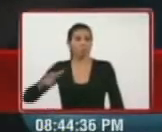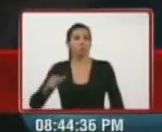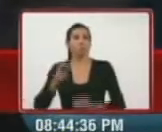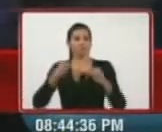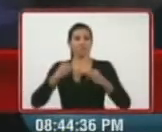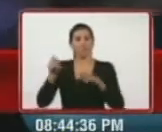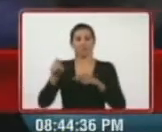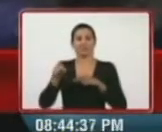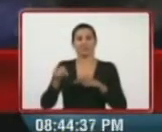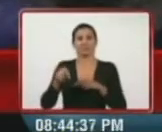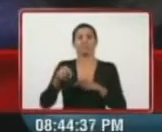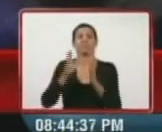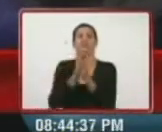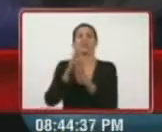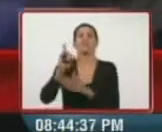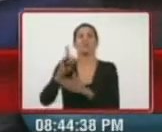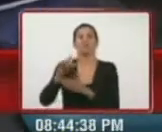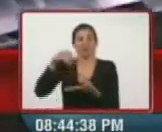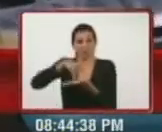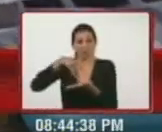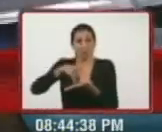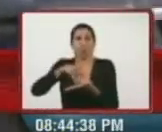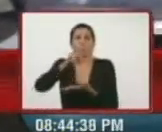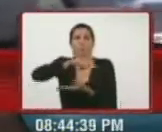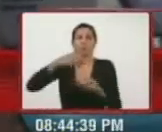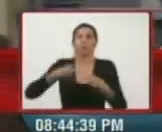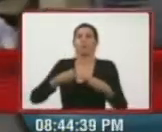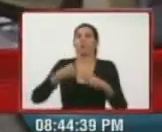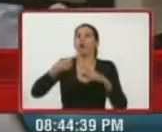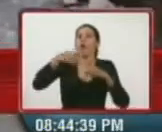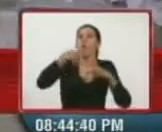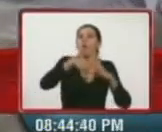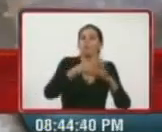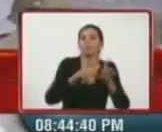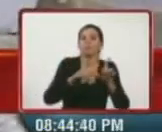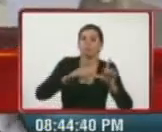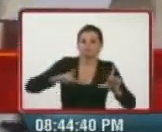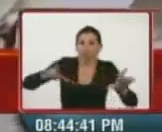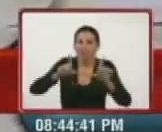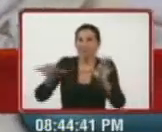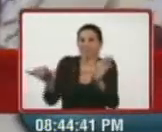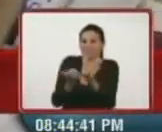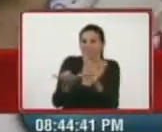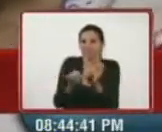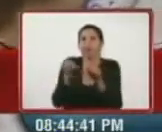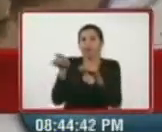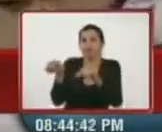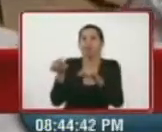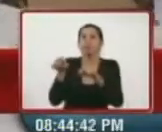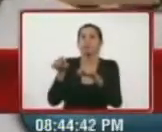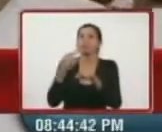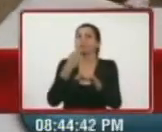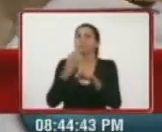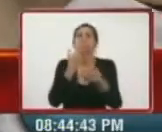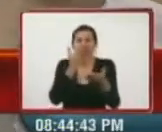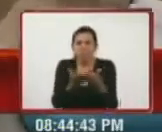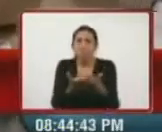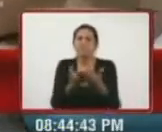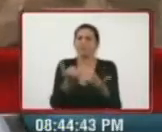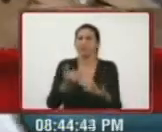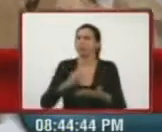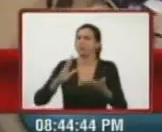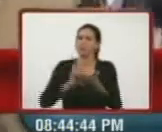sino también gente de las urbanizaciones como La Esmeralda y otras urbanizaciones aledañas a esta jurisdicción. Y ellos exigían el quite de